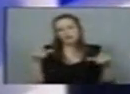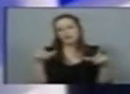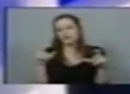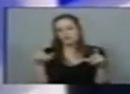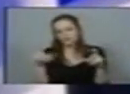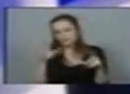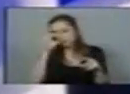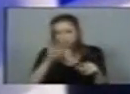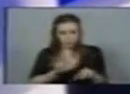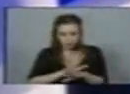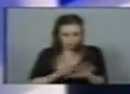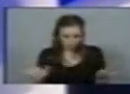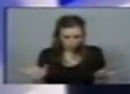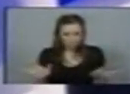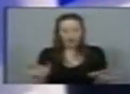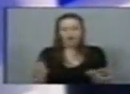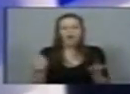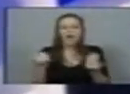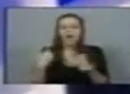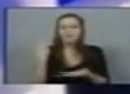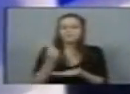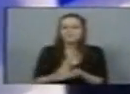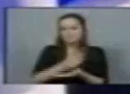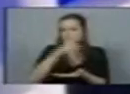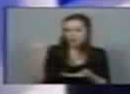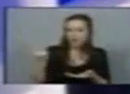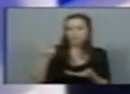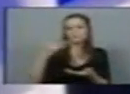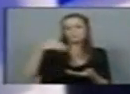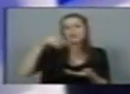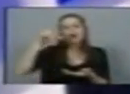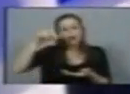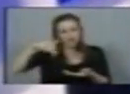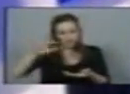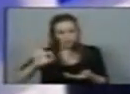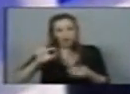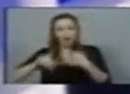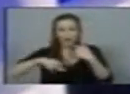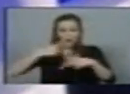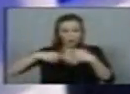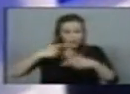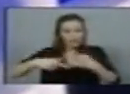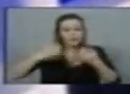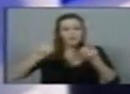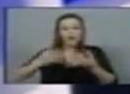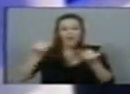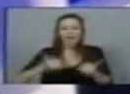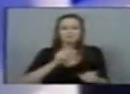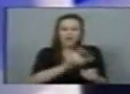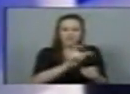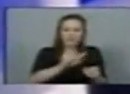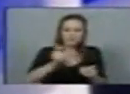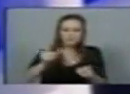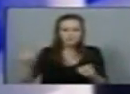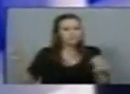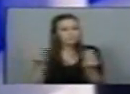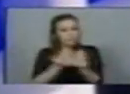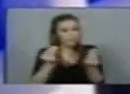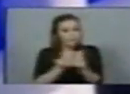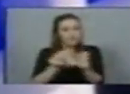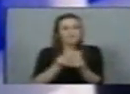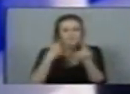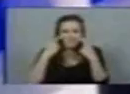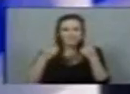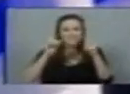lado, del otro lado el Estado representado por Moreno. En la continuidad, porque son varios segmentos que tenemos, van a ver también unas señoritas.